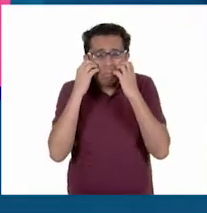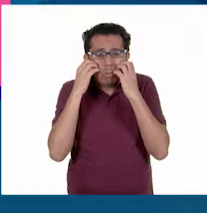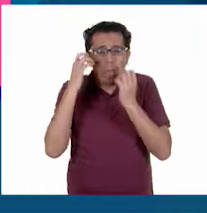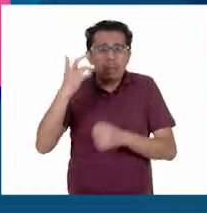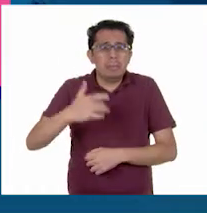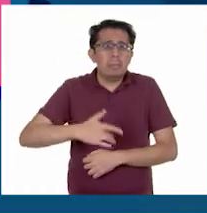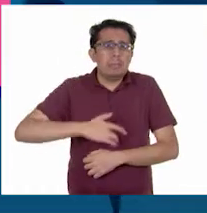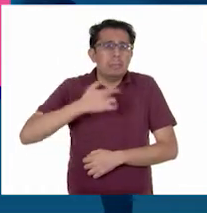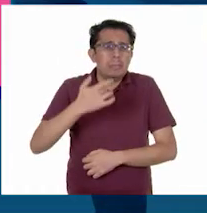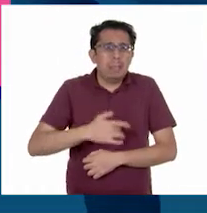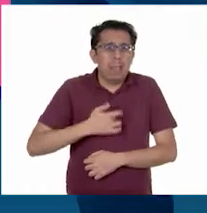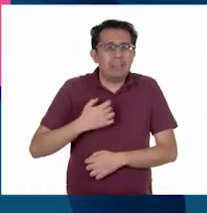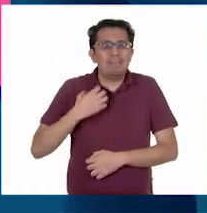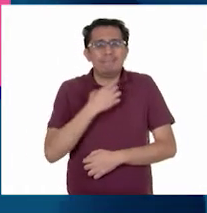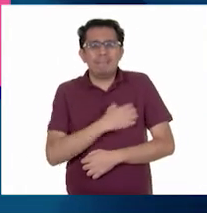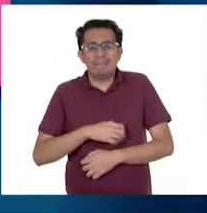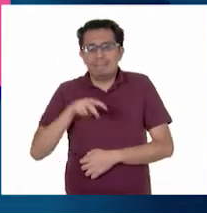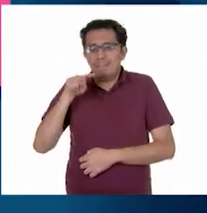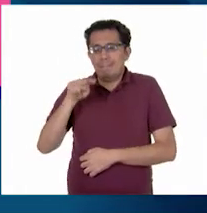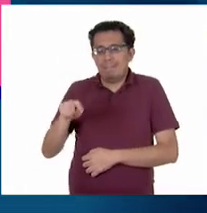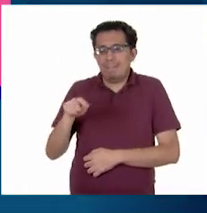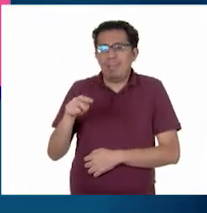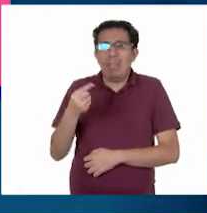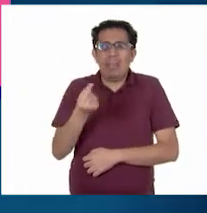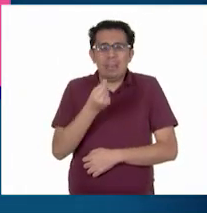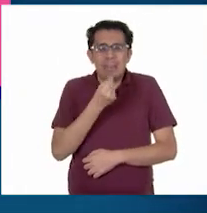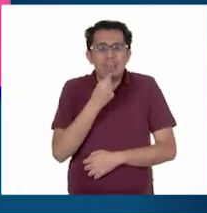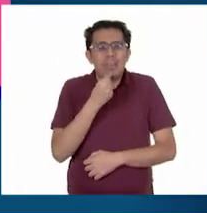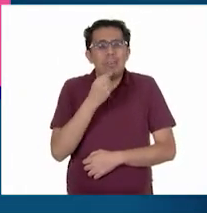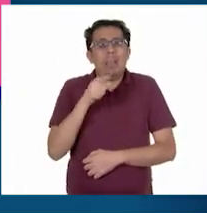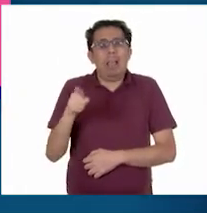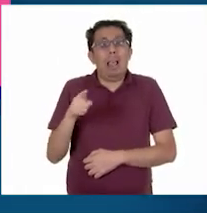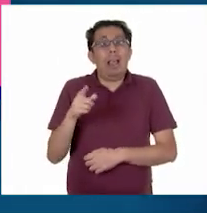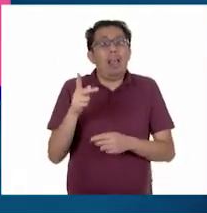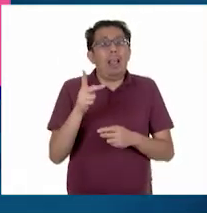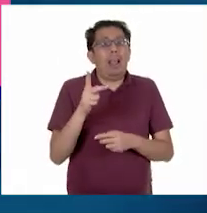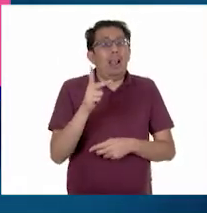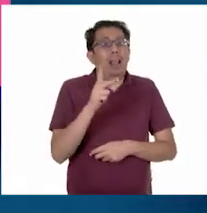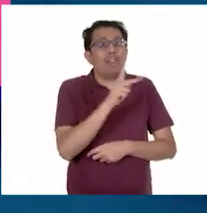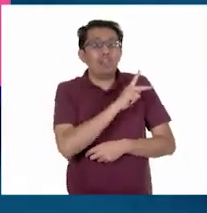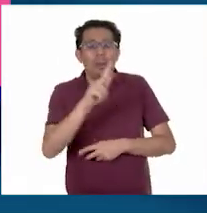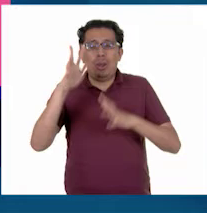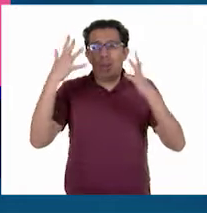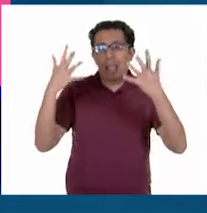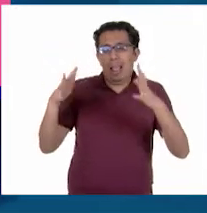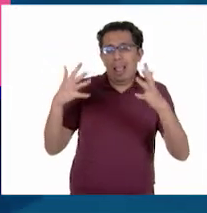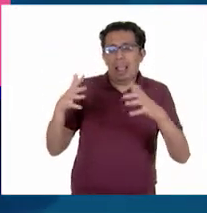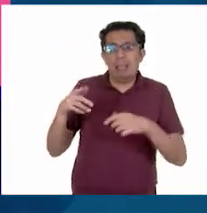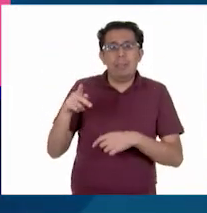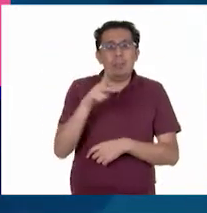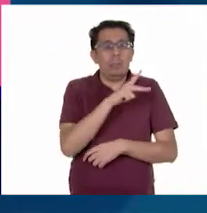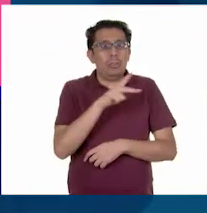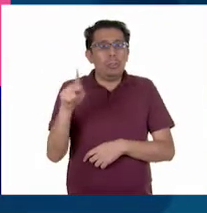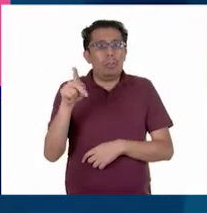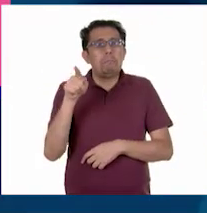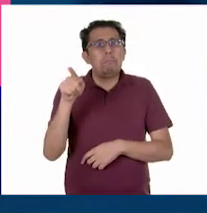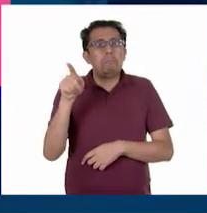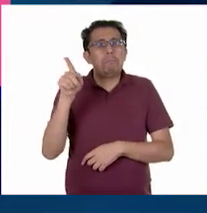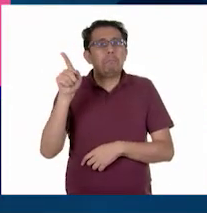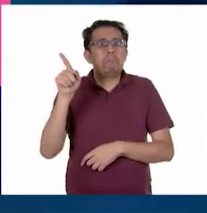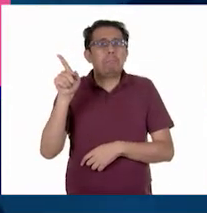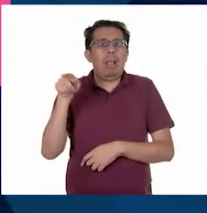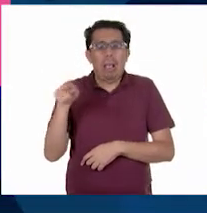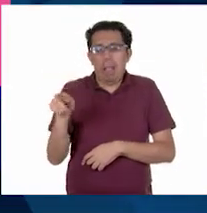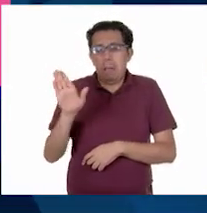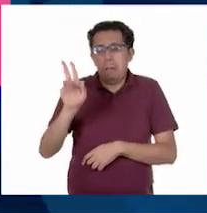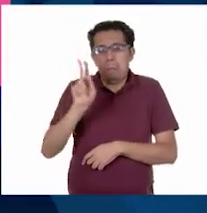de regocijo al ver a la linda criatura festejada por todos, a quien todos querían agradar. Aquel lindo ser tan frágil como